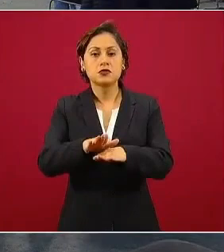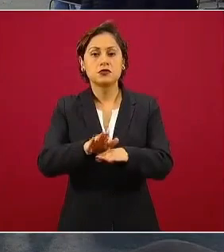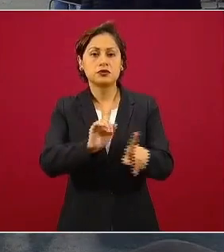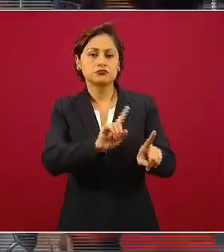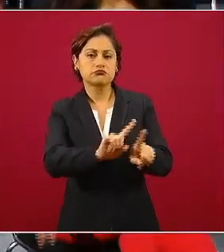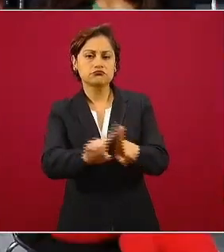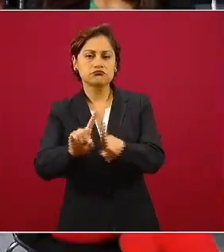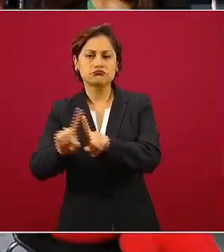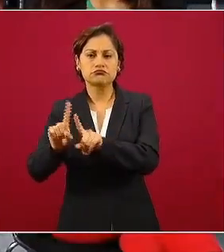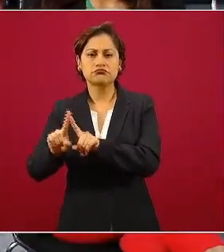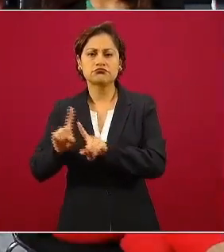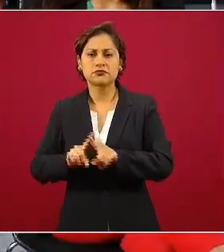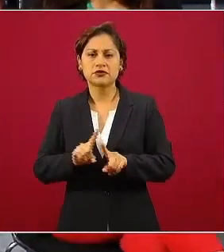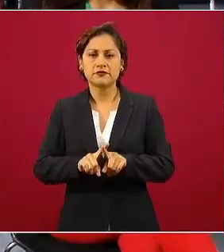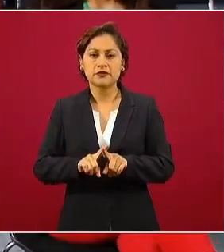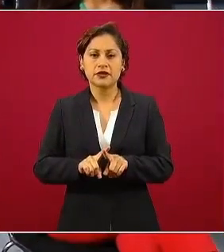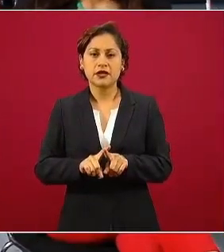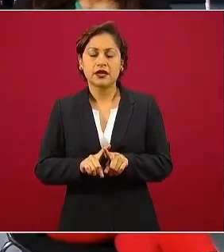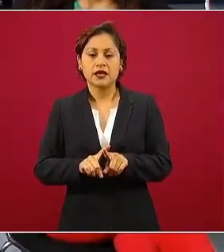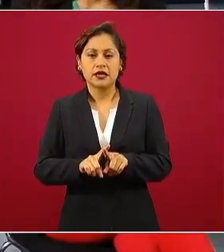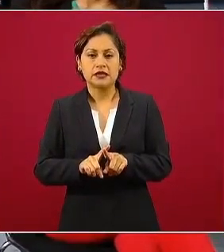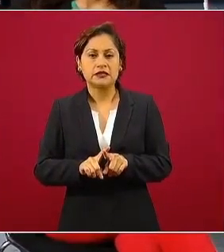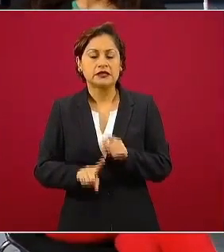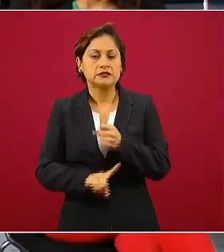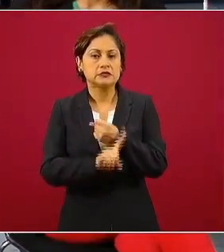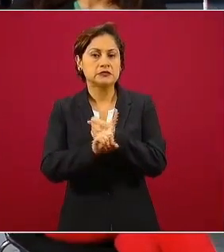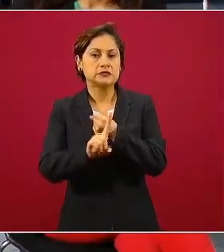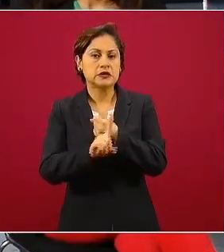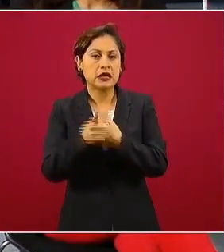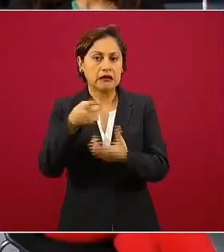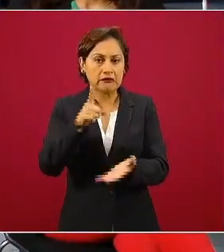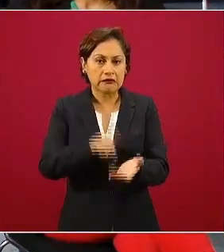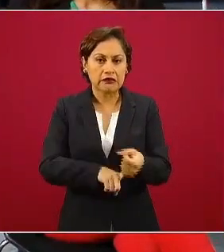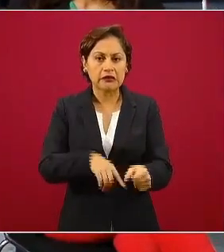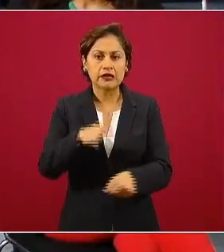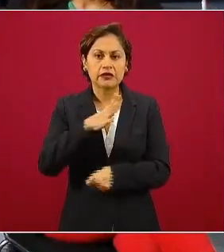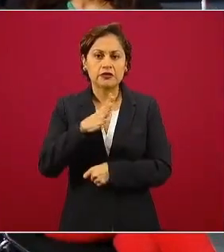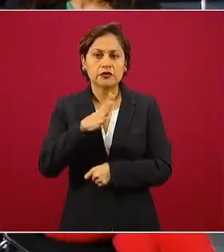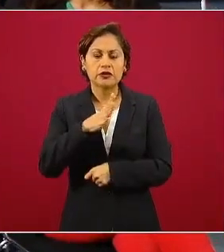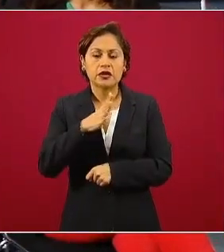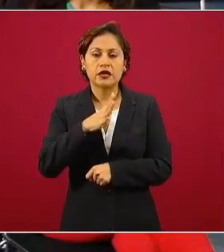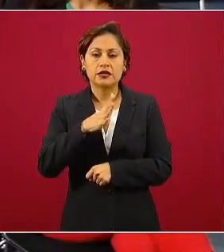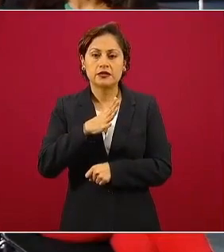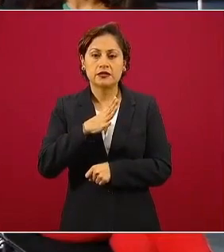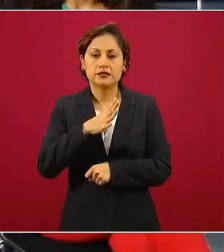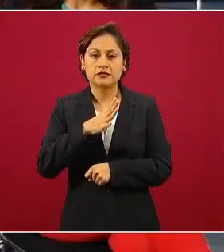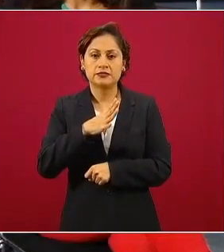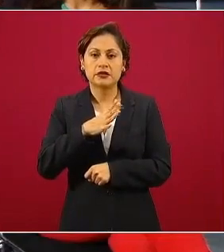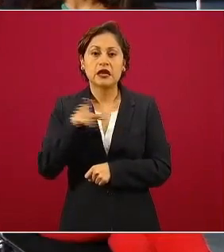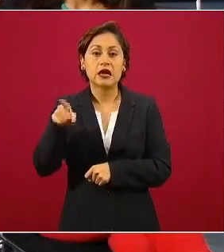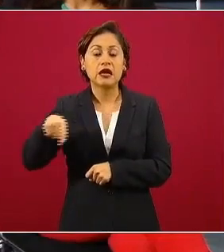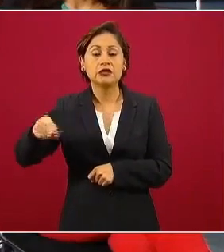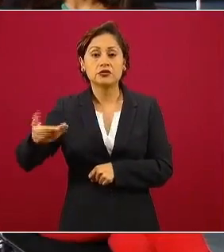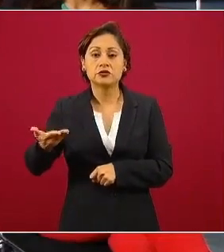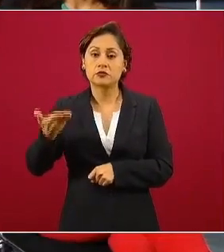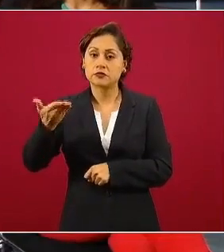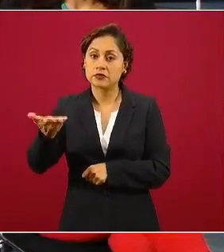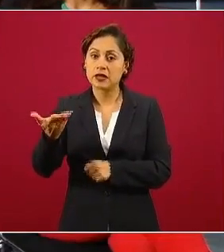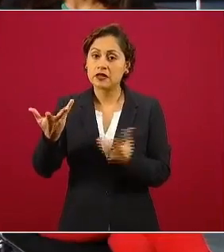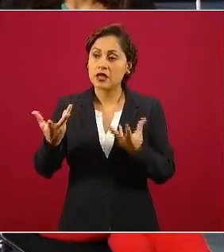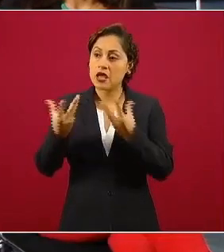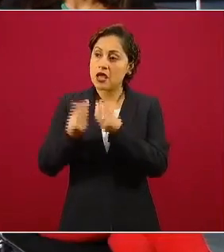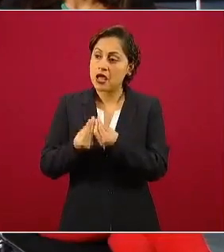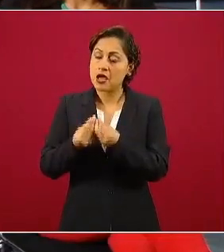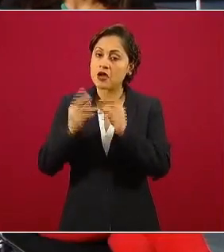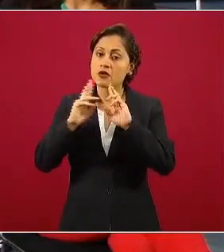diferentes partes en las que está la problemática pedían poderse sentar con la secretaria del Trabajo, Luisa